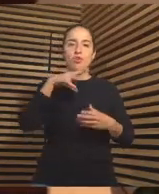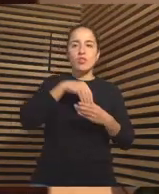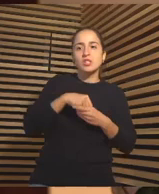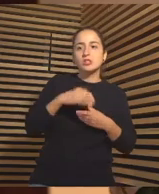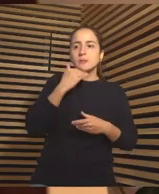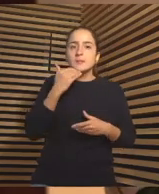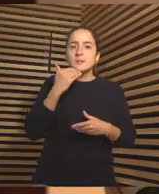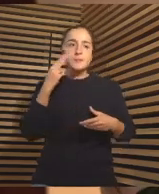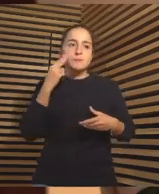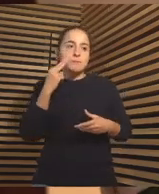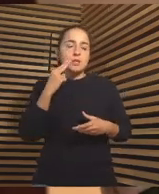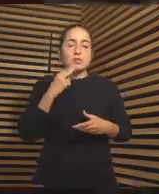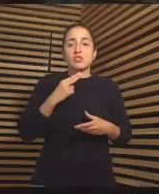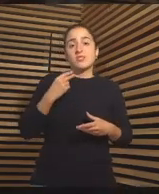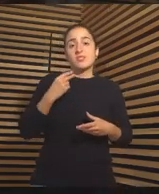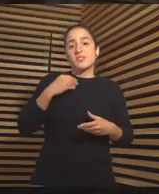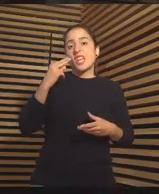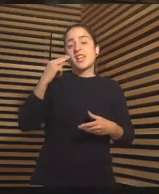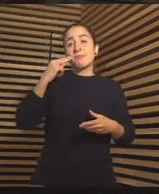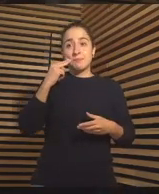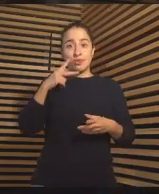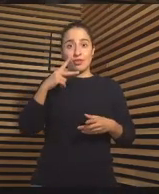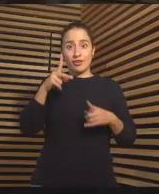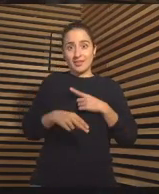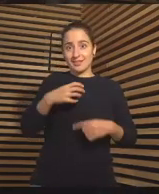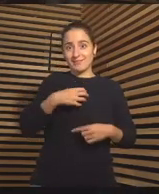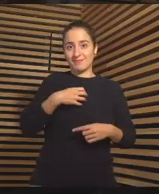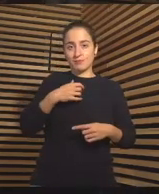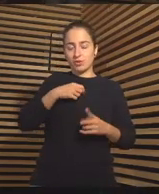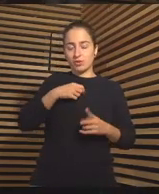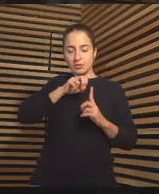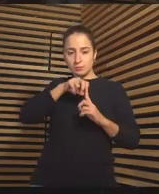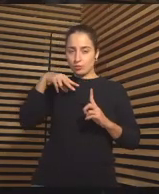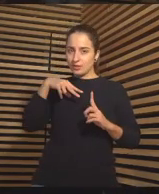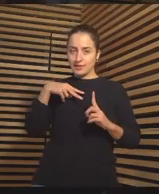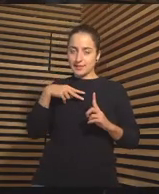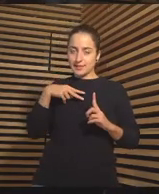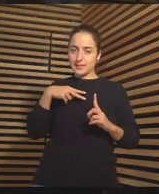desde luego, es minoritario. No es mi percepción, no es mi experiencia.